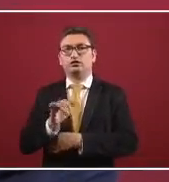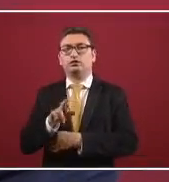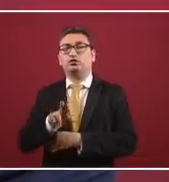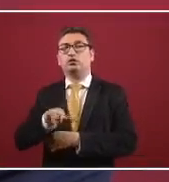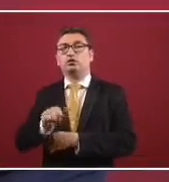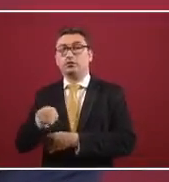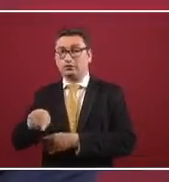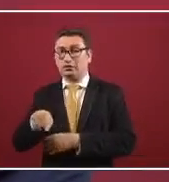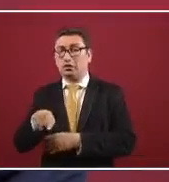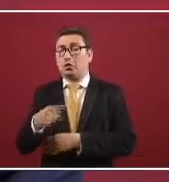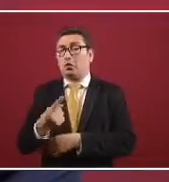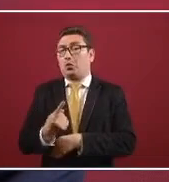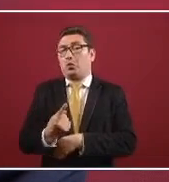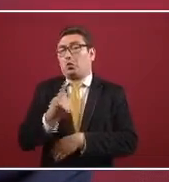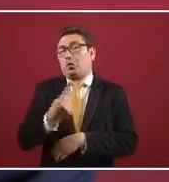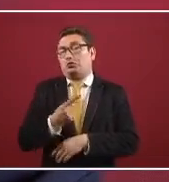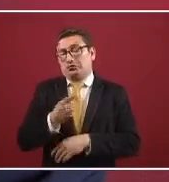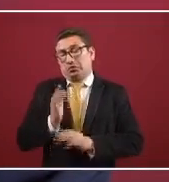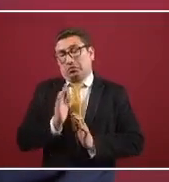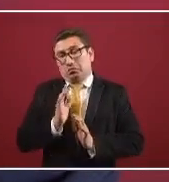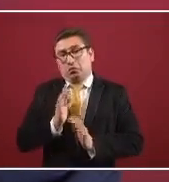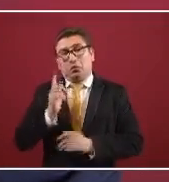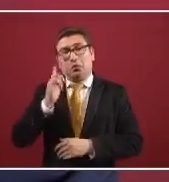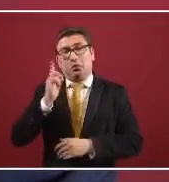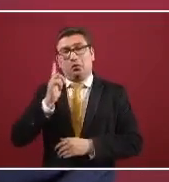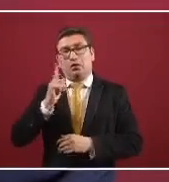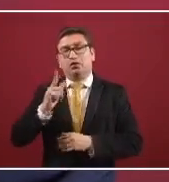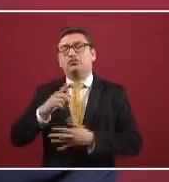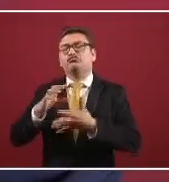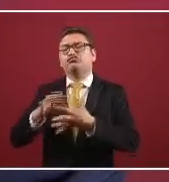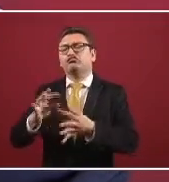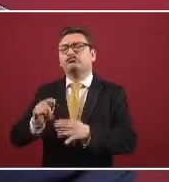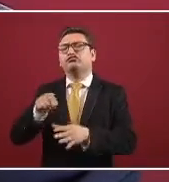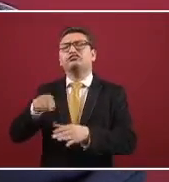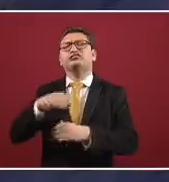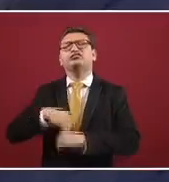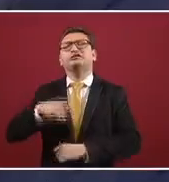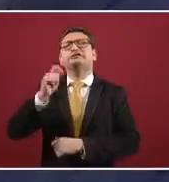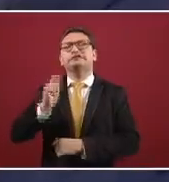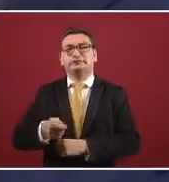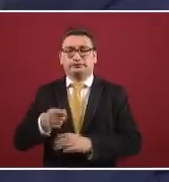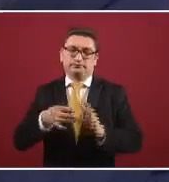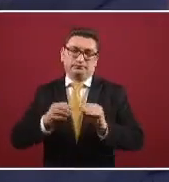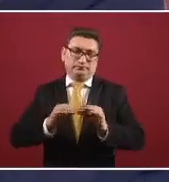Un día sería bueno que se explicara,